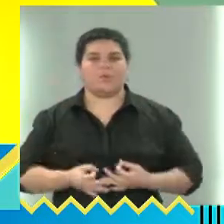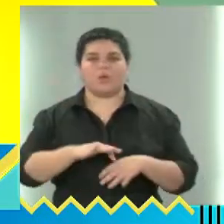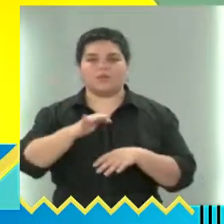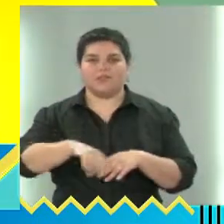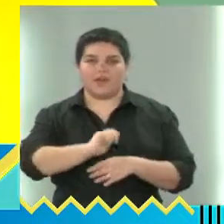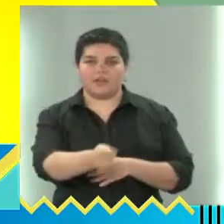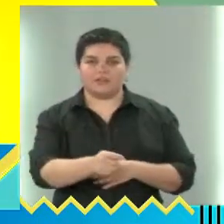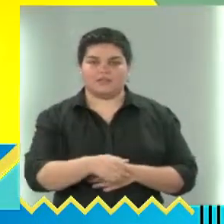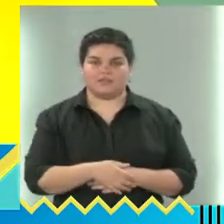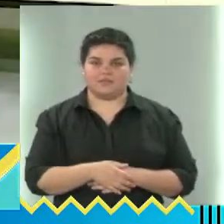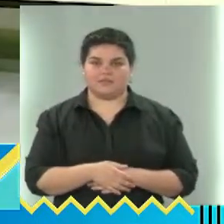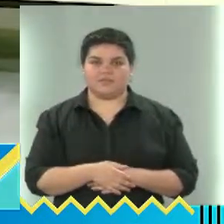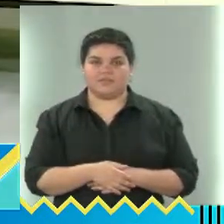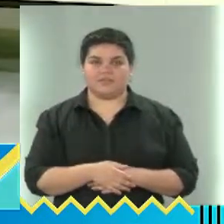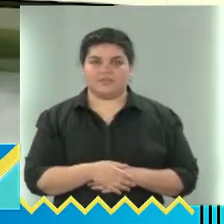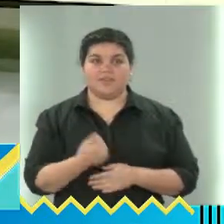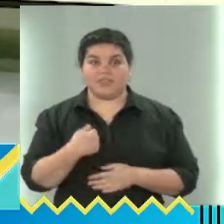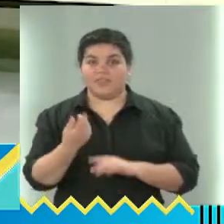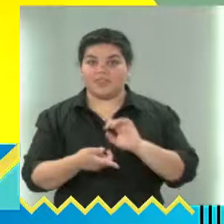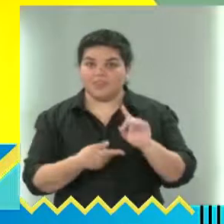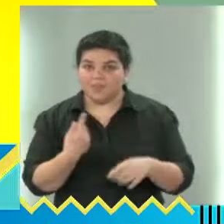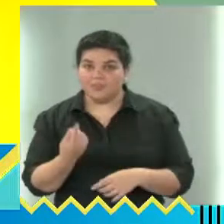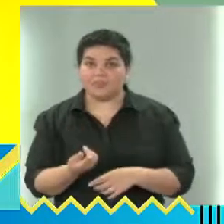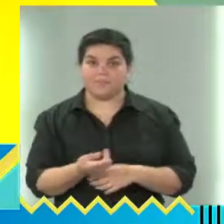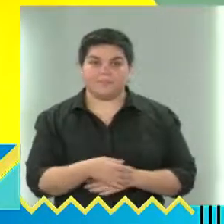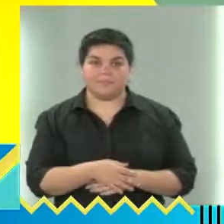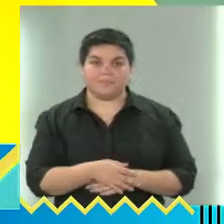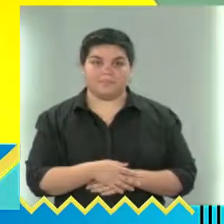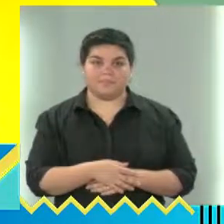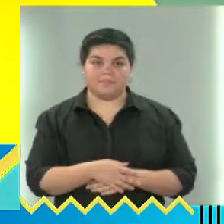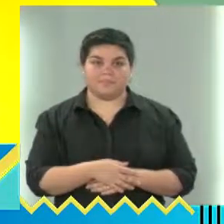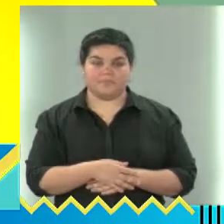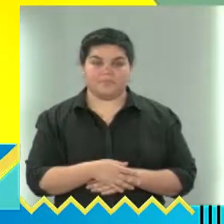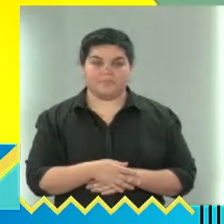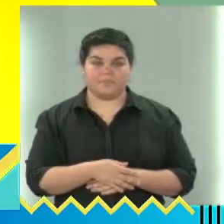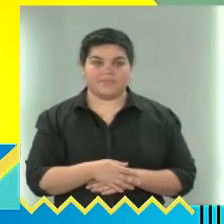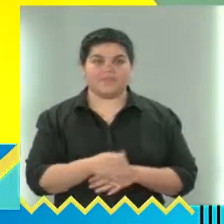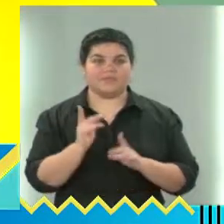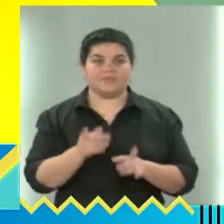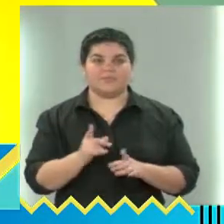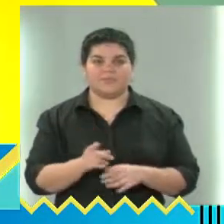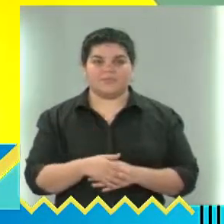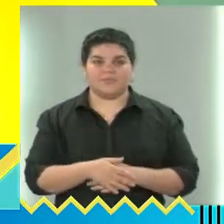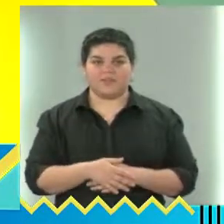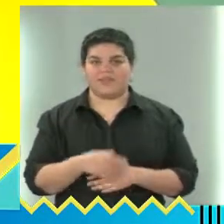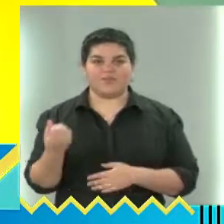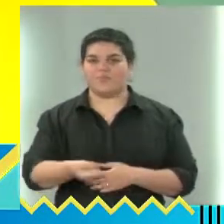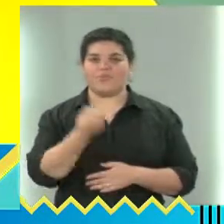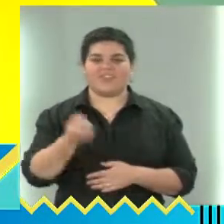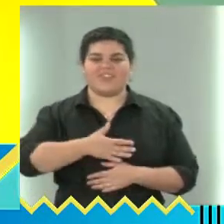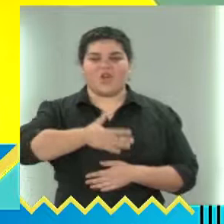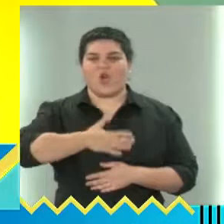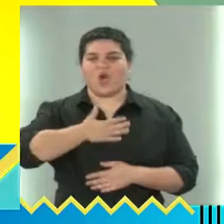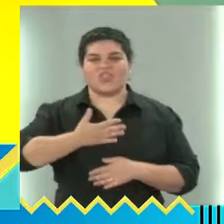Bien. Y después, o sea, se cumple lo que se dice, hay mayor dicha en dar que en recibir.